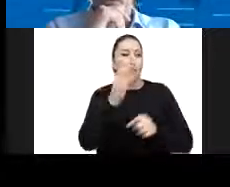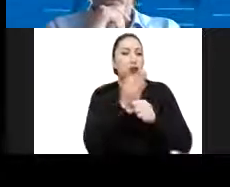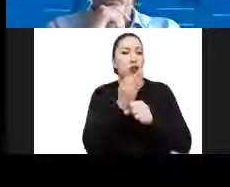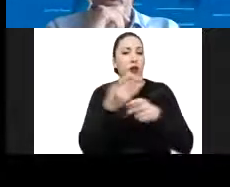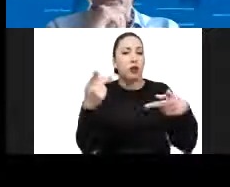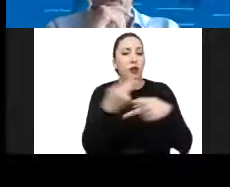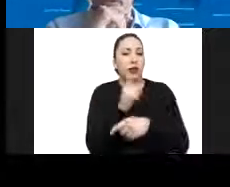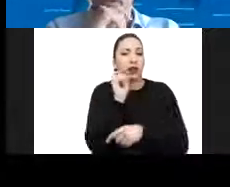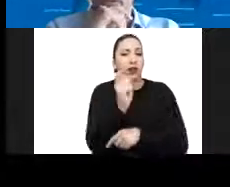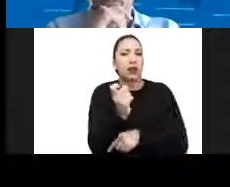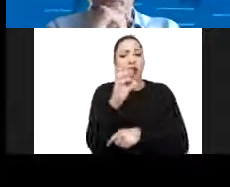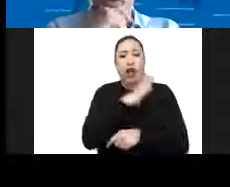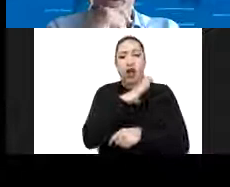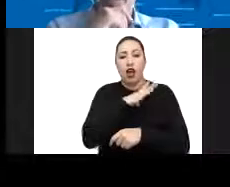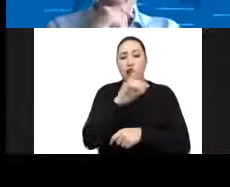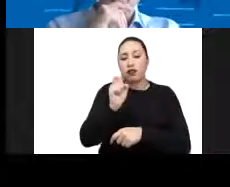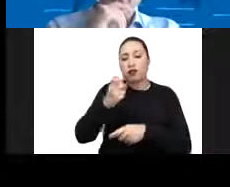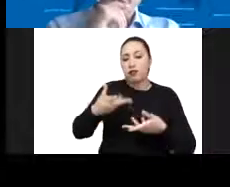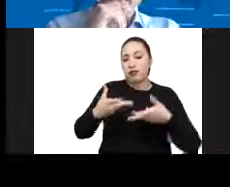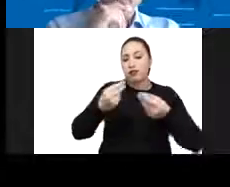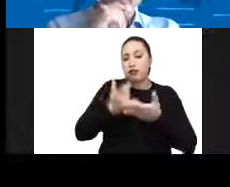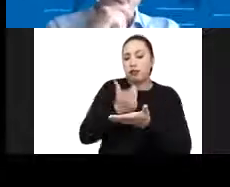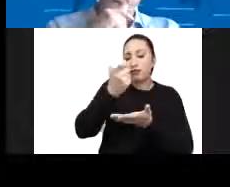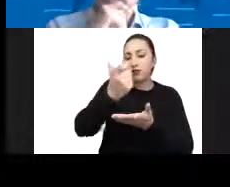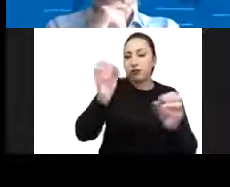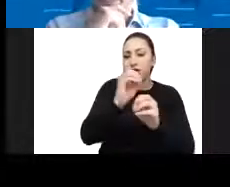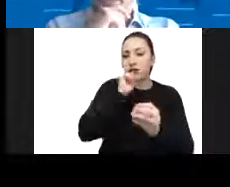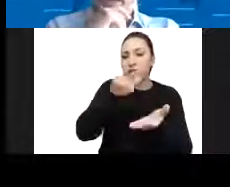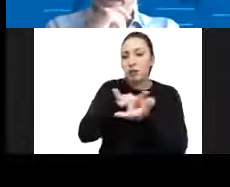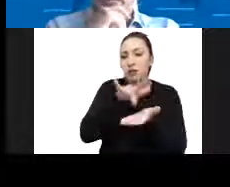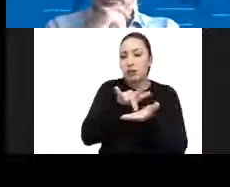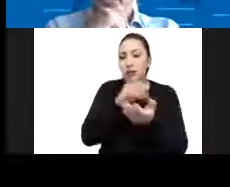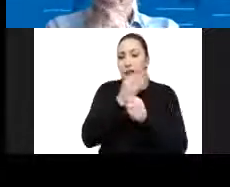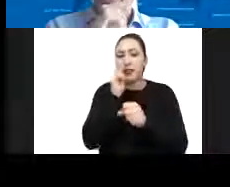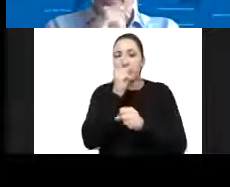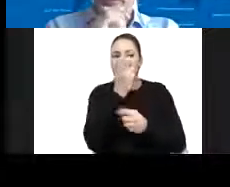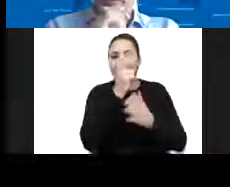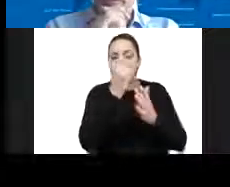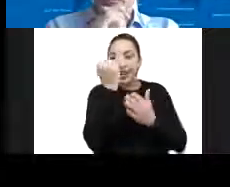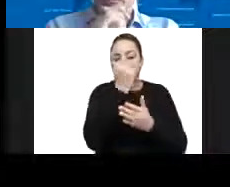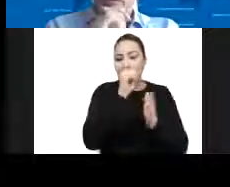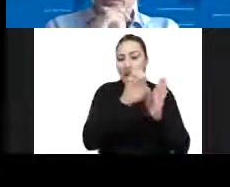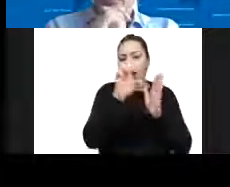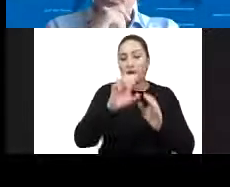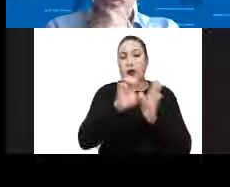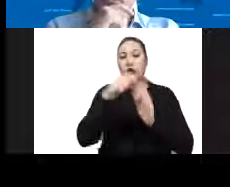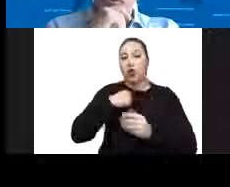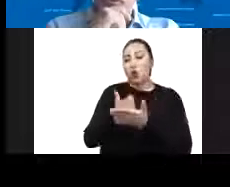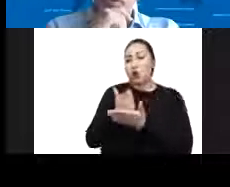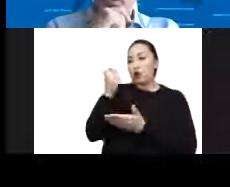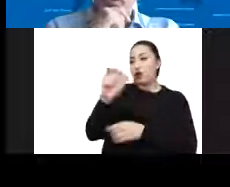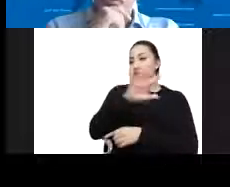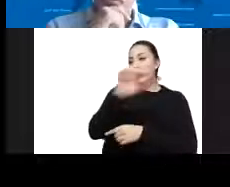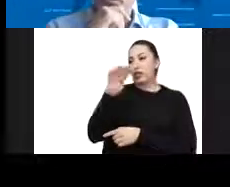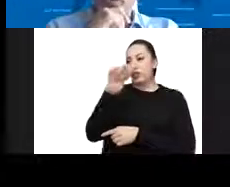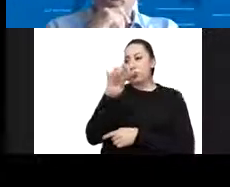cuando tenemos escasez en el gasto público o en la disponibilidad de recursos. Yo debería pagar 519 pesos en esta cuenta